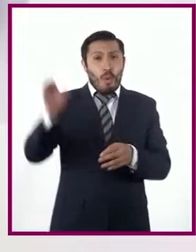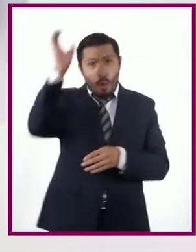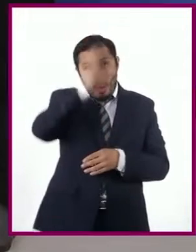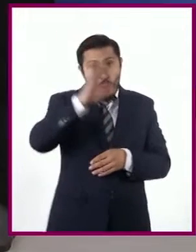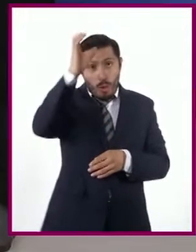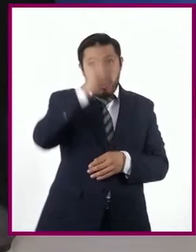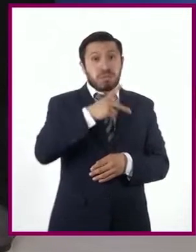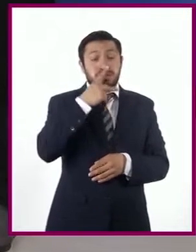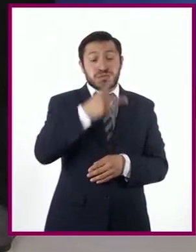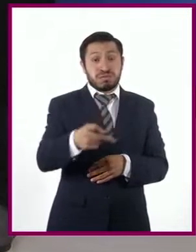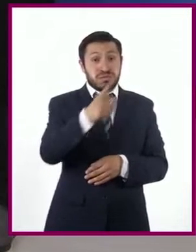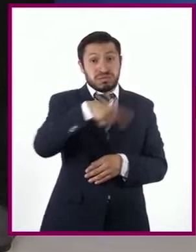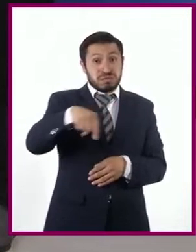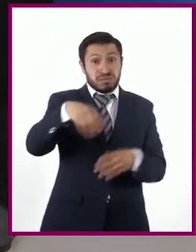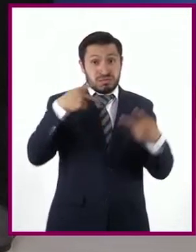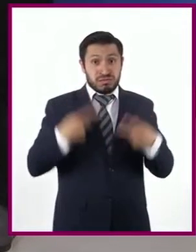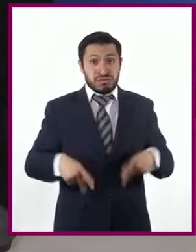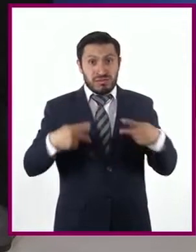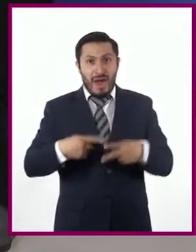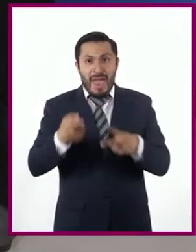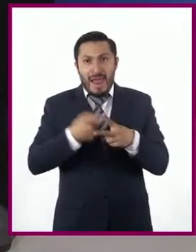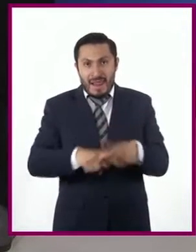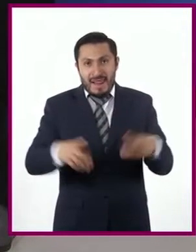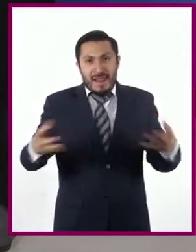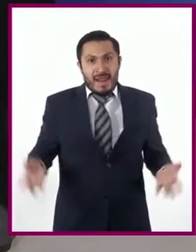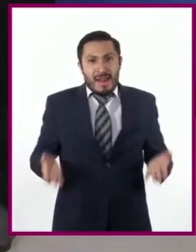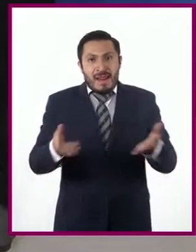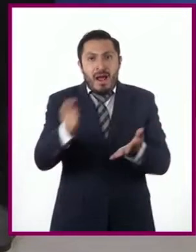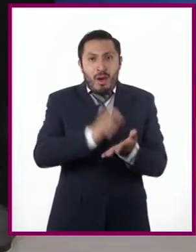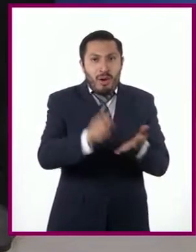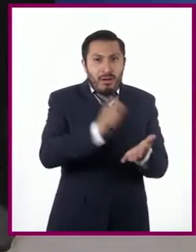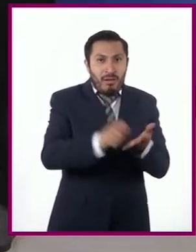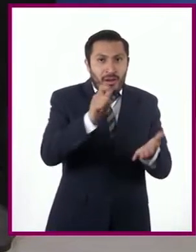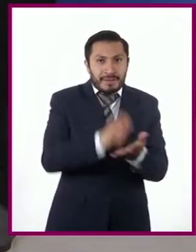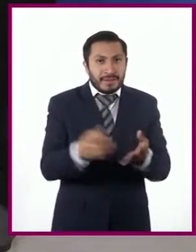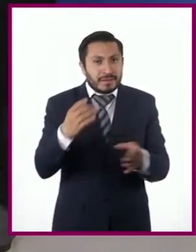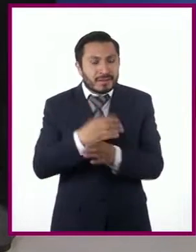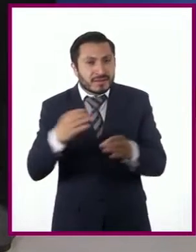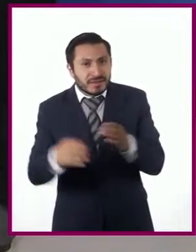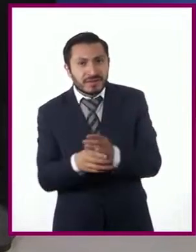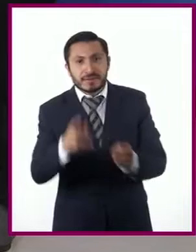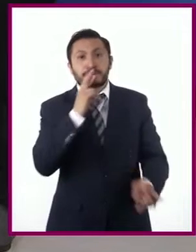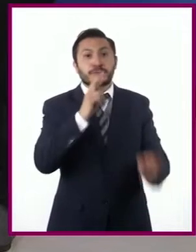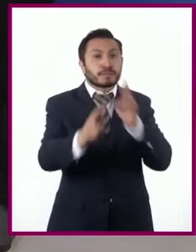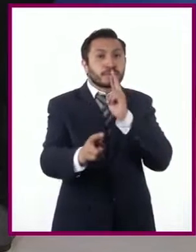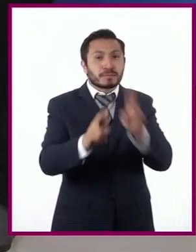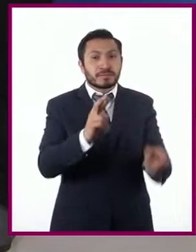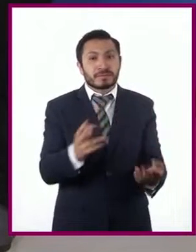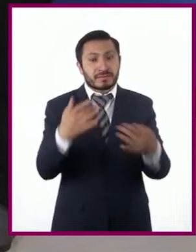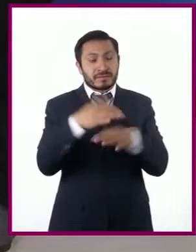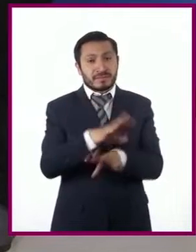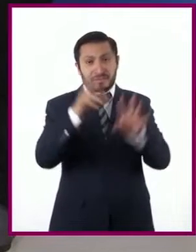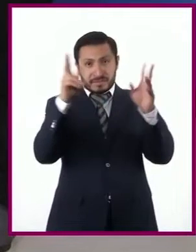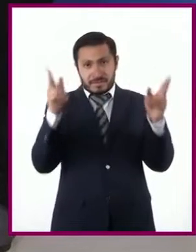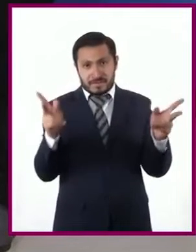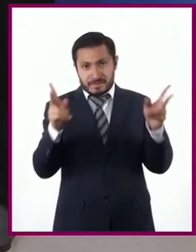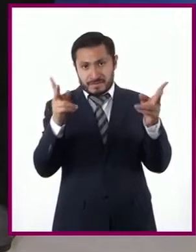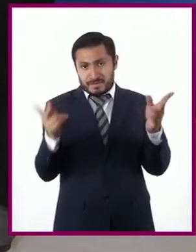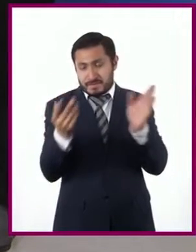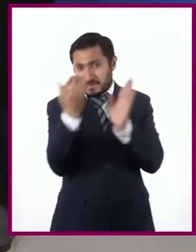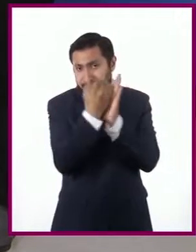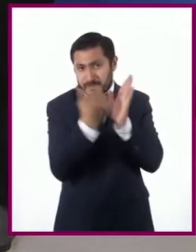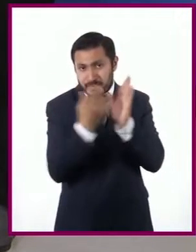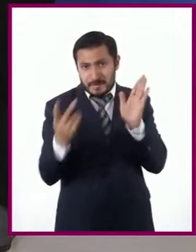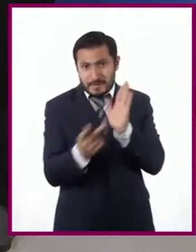ciudadanos. ¡Comencemos! Anoten, reflexionen y den una respuesta corta a las siguientes preguntas. Y los